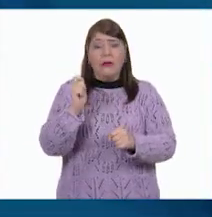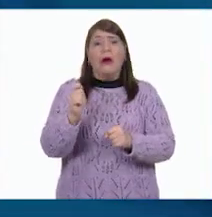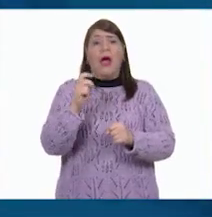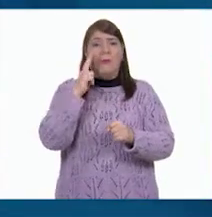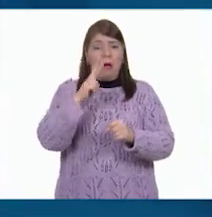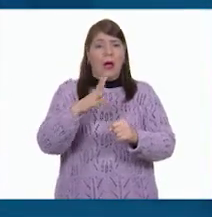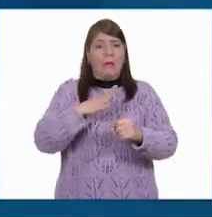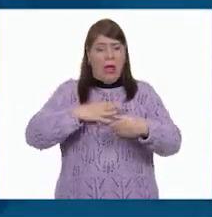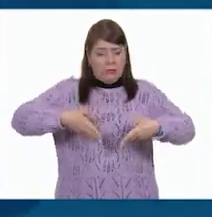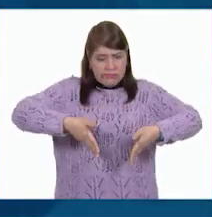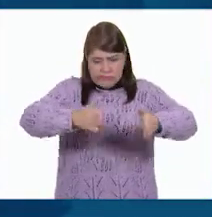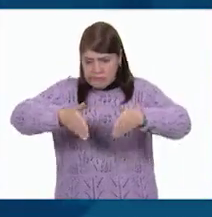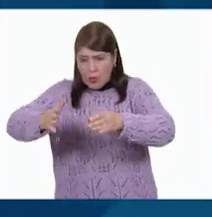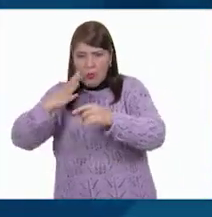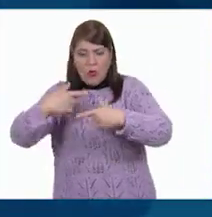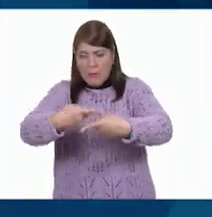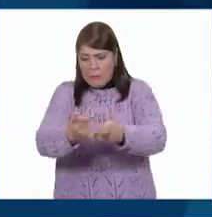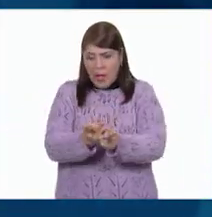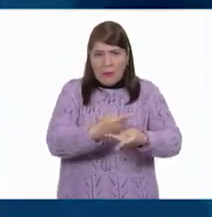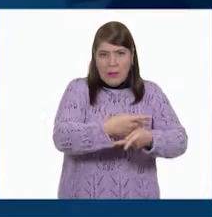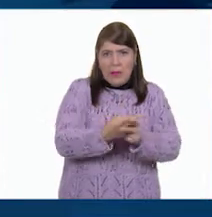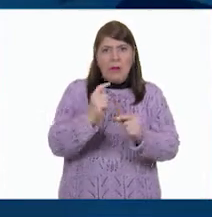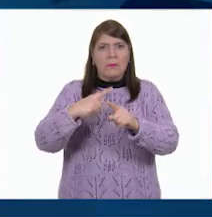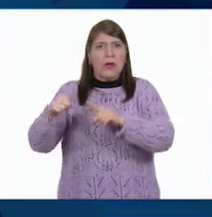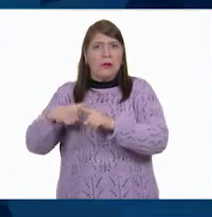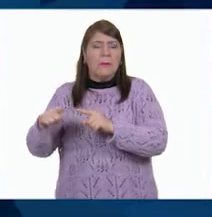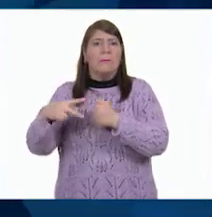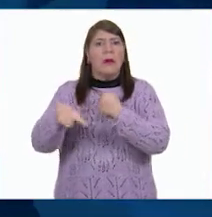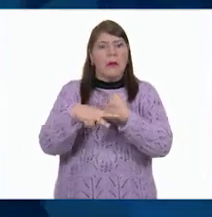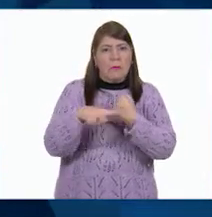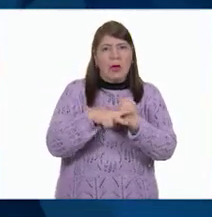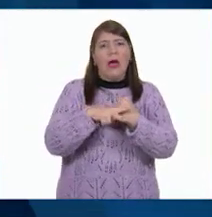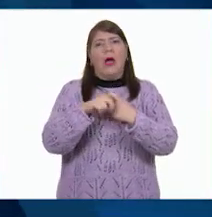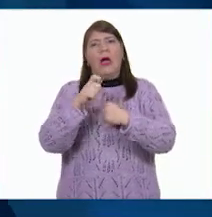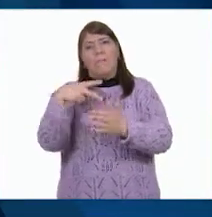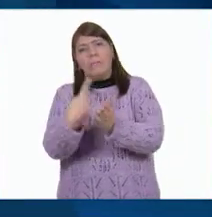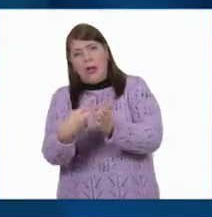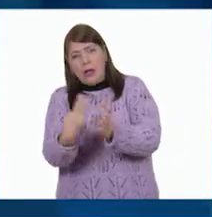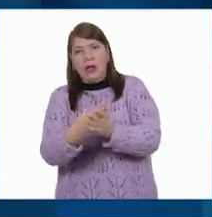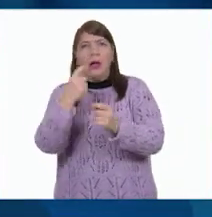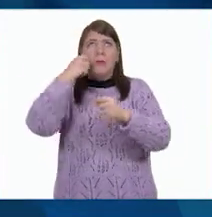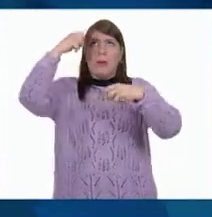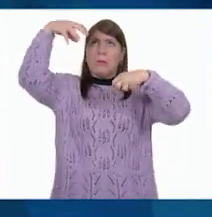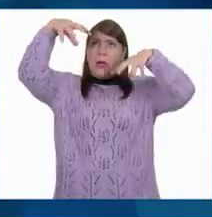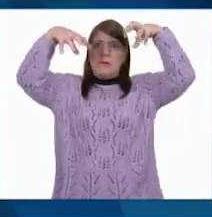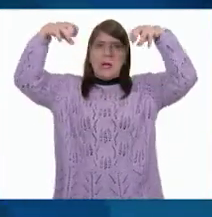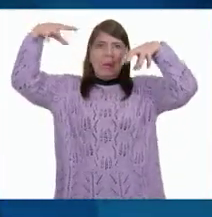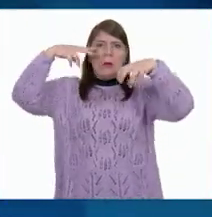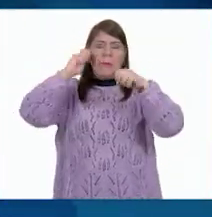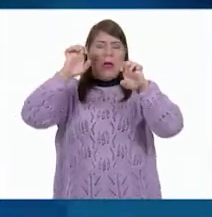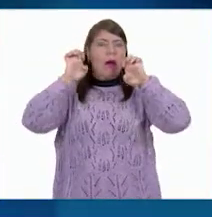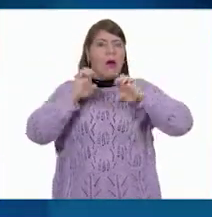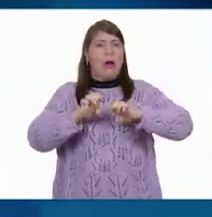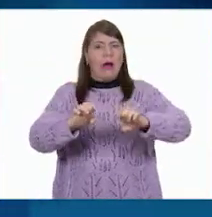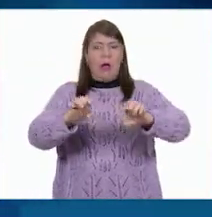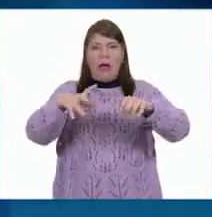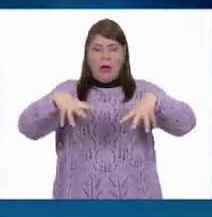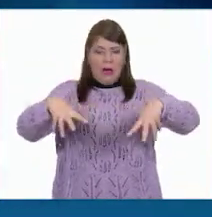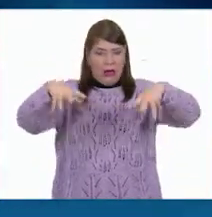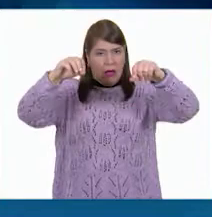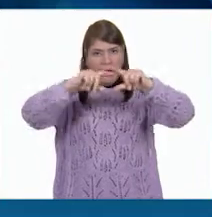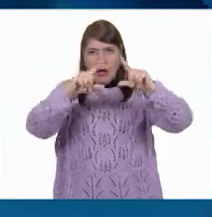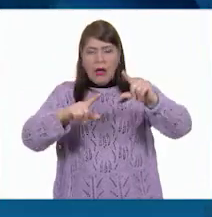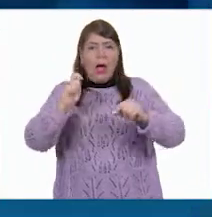de cristal y cubiertos de plata. Grandes lámparas colgantes resplandecían por los corredores de Palacio Nacional,